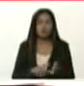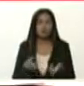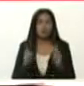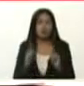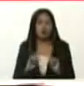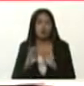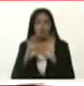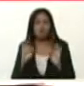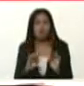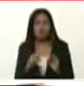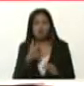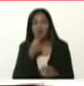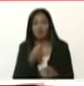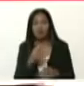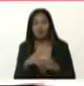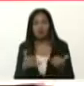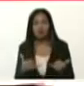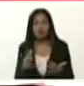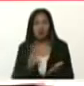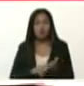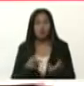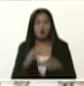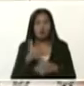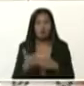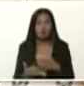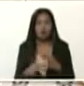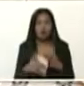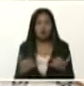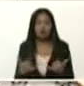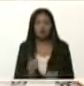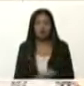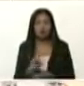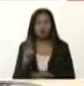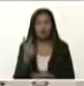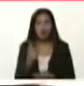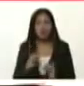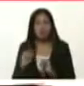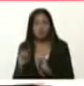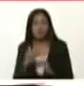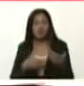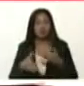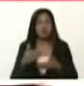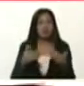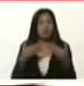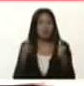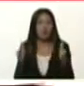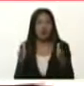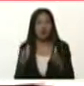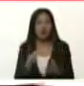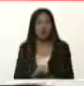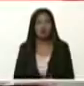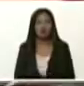que todo se facilite. Aprobado el plan, entonces, en la segunda prioridad de servicios públicos